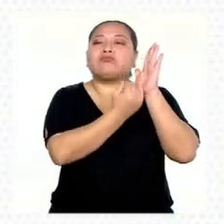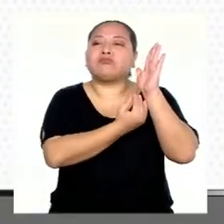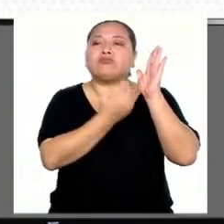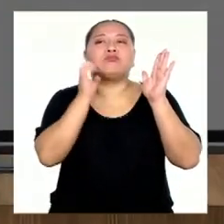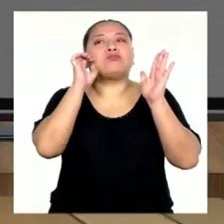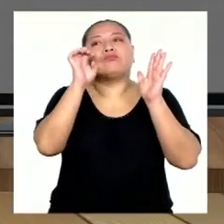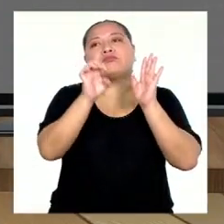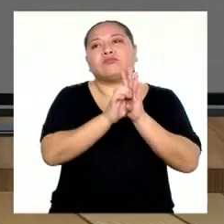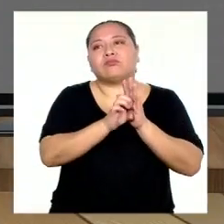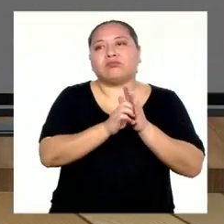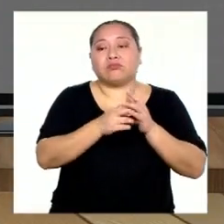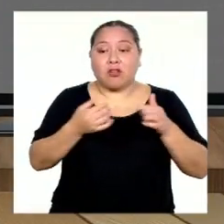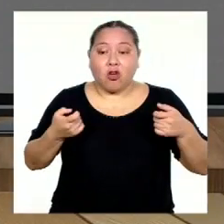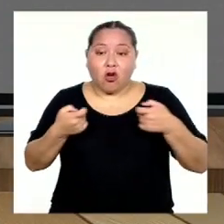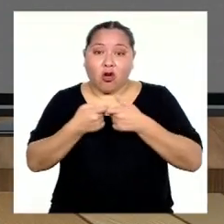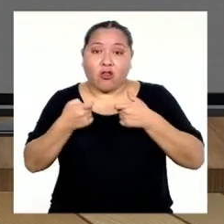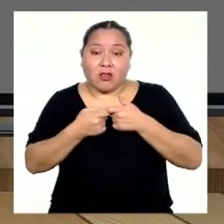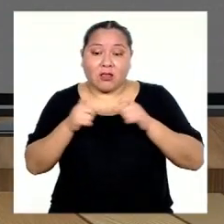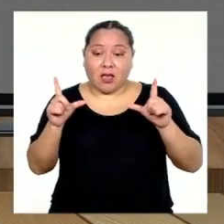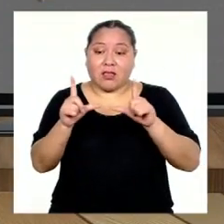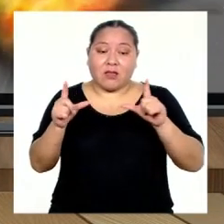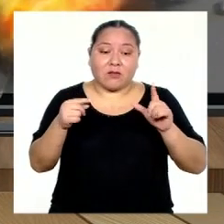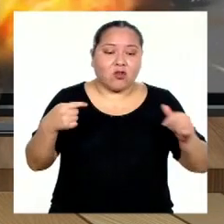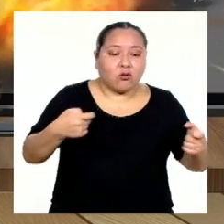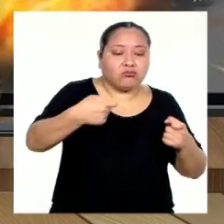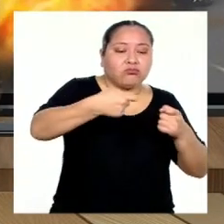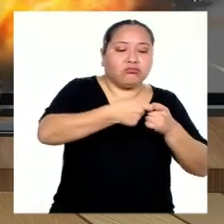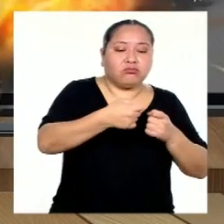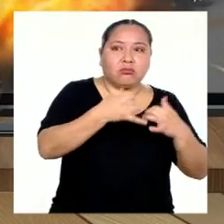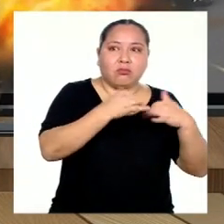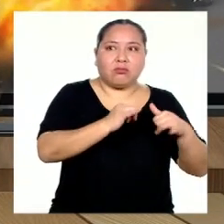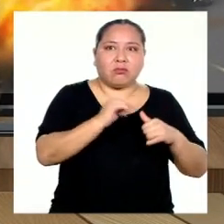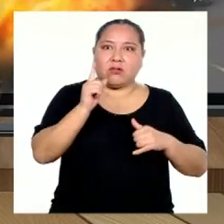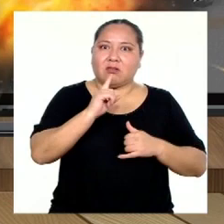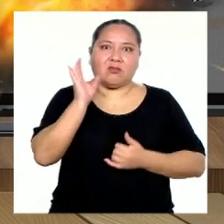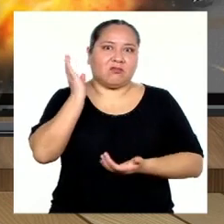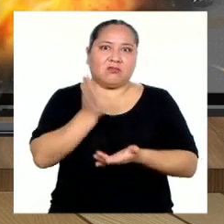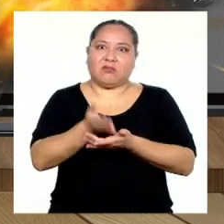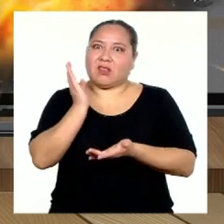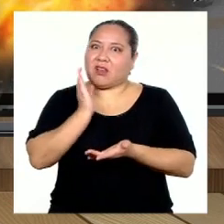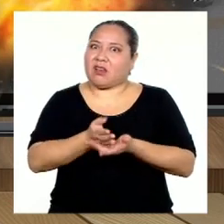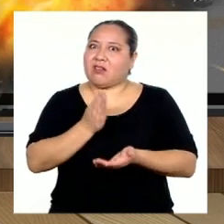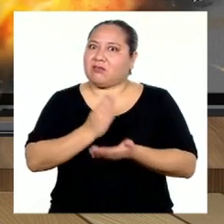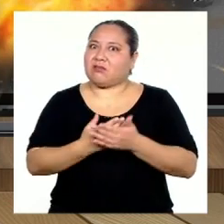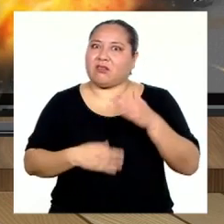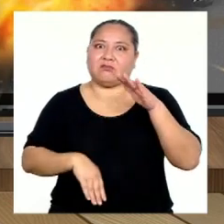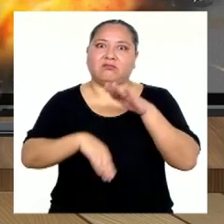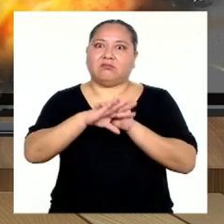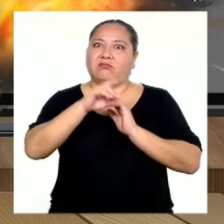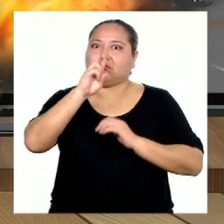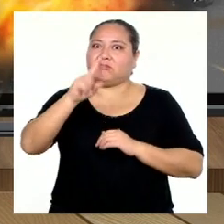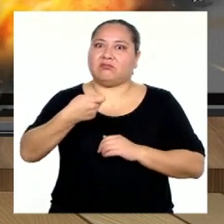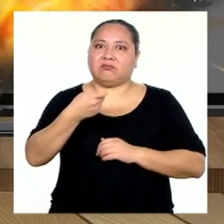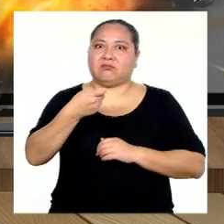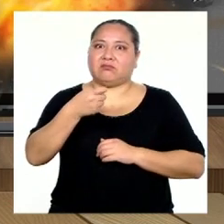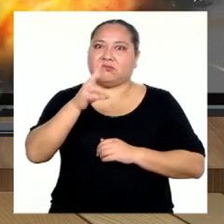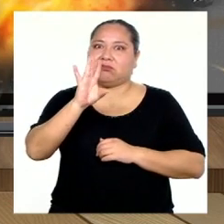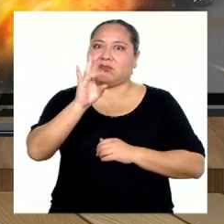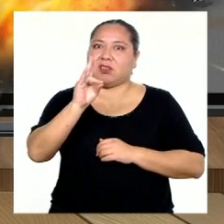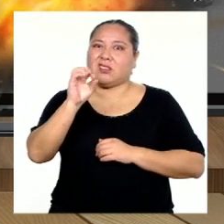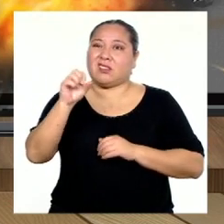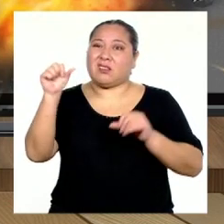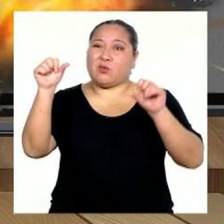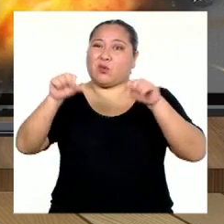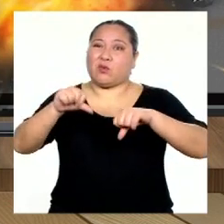por ejemplo, conectar tu consola correctamente y no termines castigado hasta el año 2070 por malograr